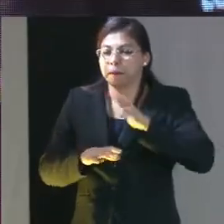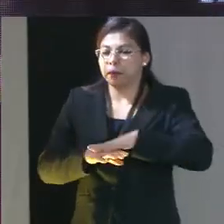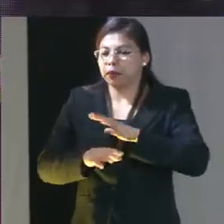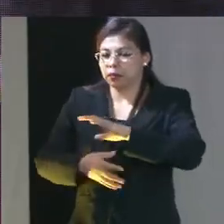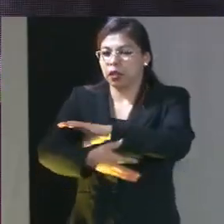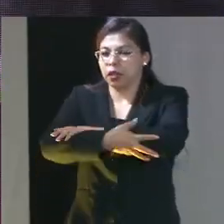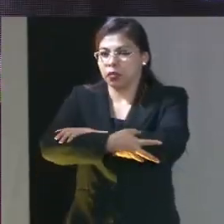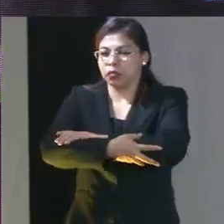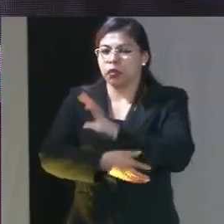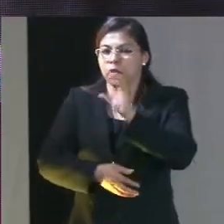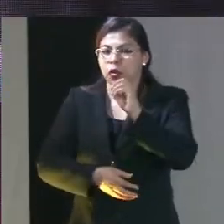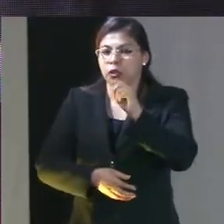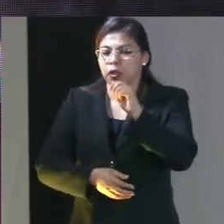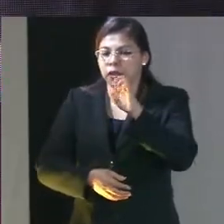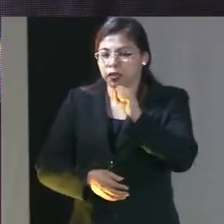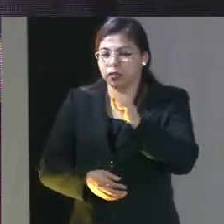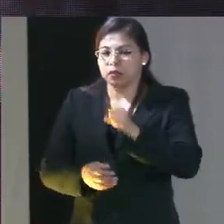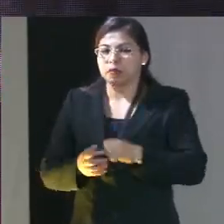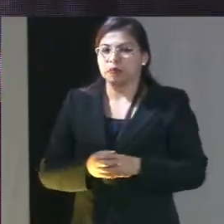aliados de Cortés.